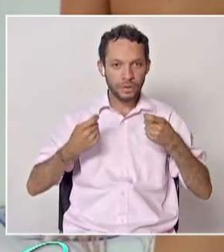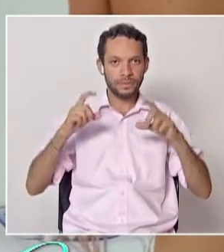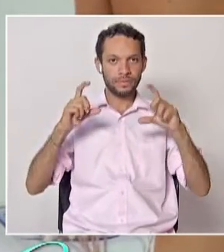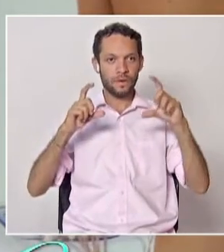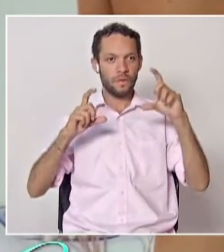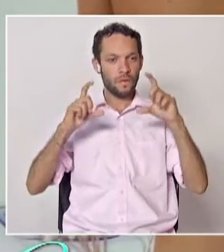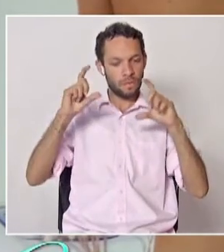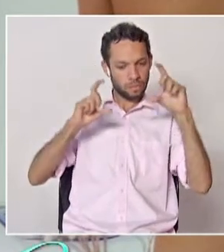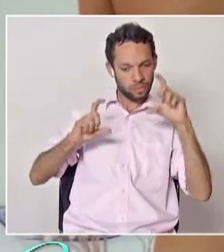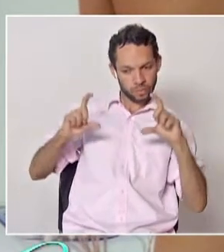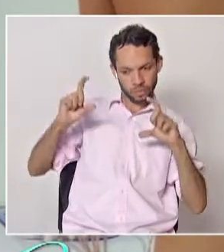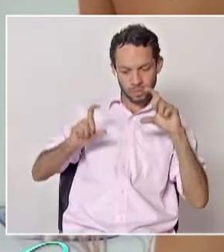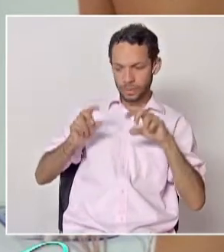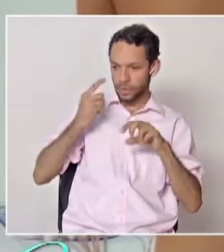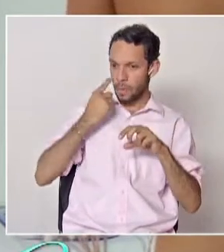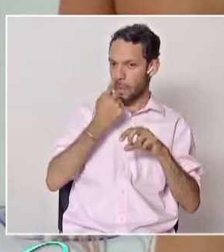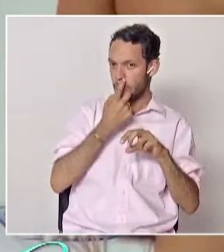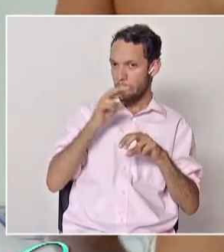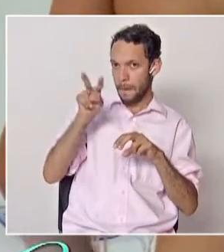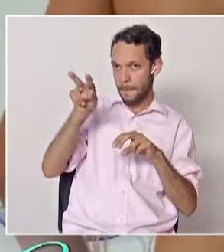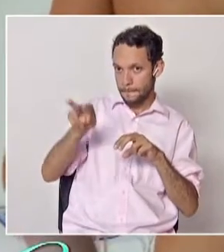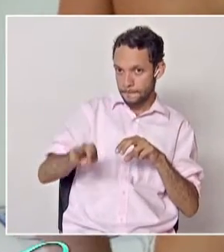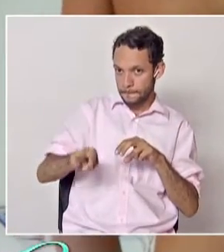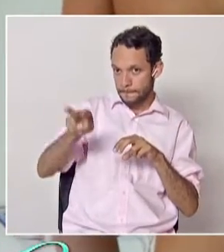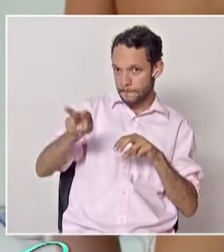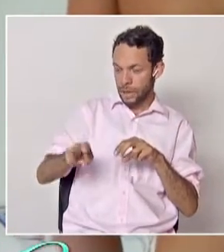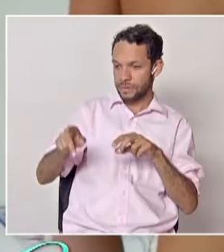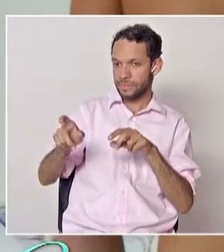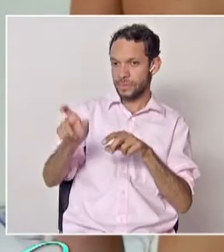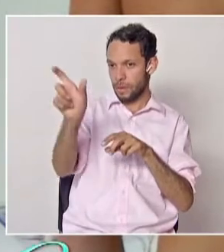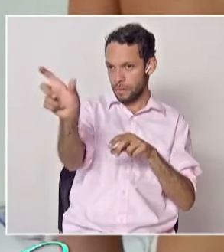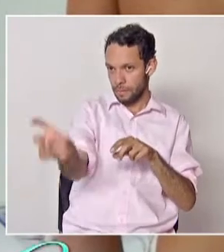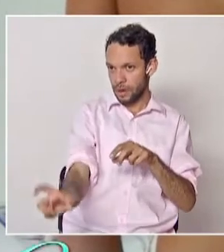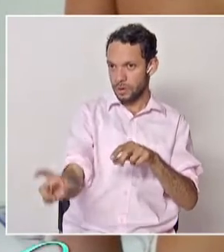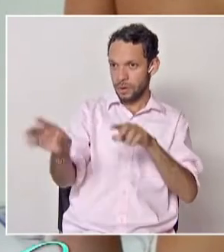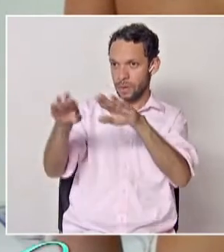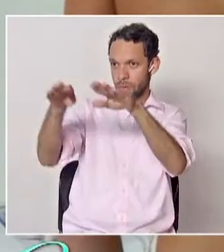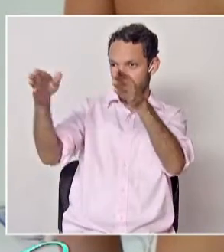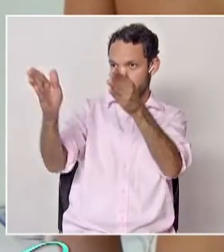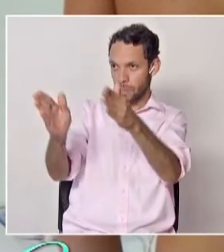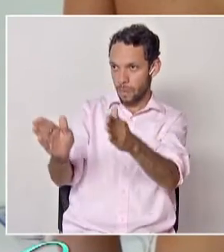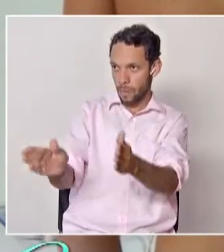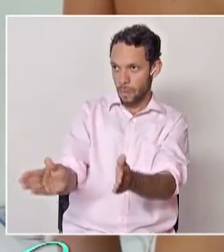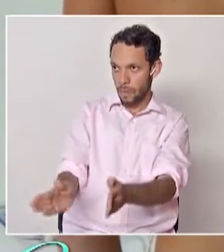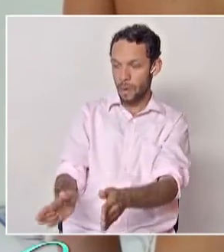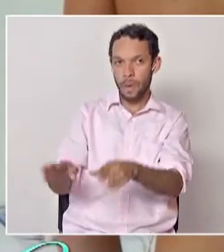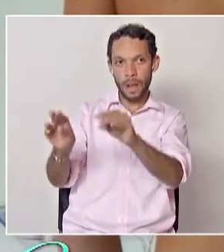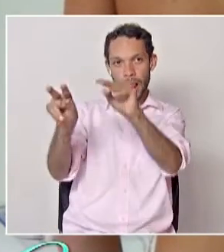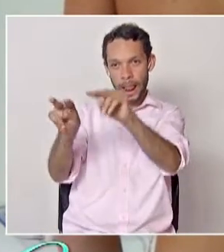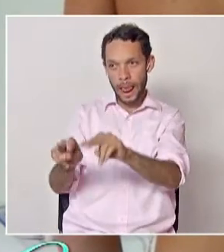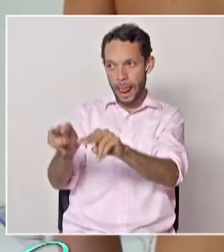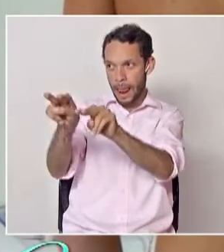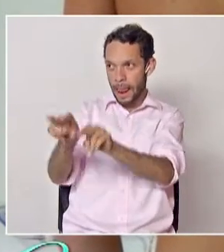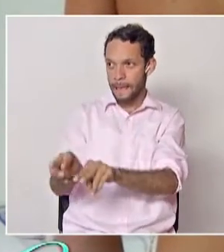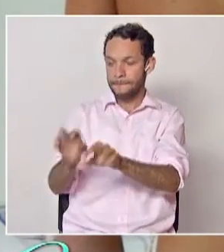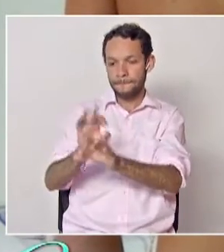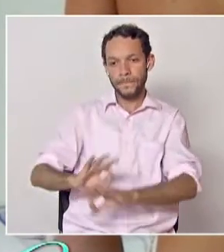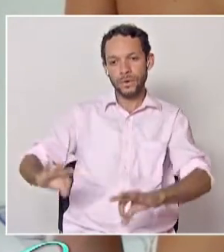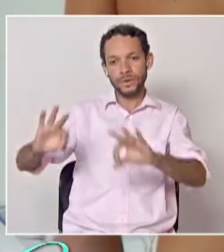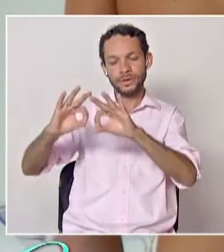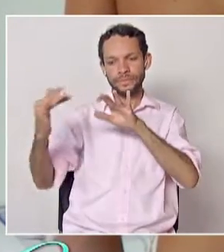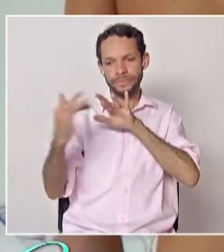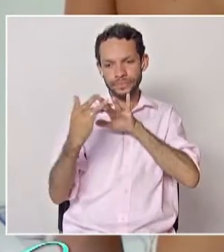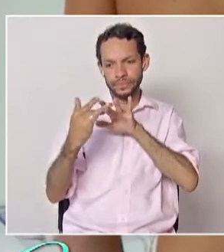¿sí? Que obviamente nos sirven de diagnóstico, pero también nos hemos encontrado en el camino que después de una primera sesión, por ejemplo, el dolor